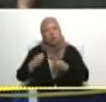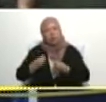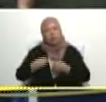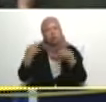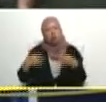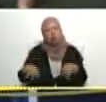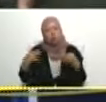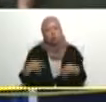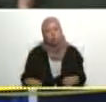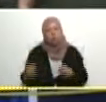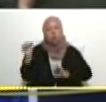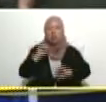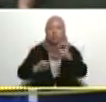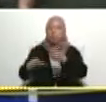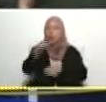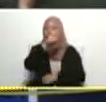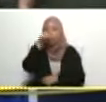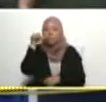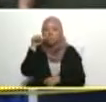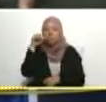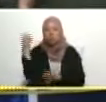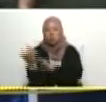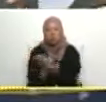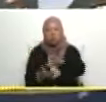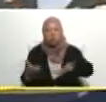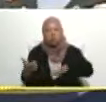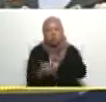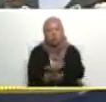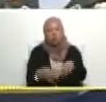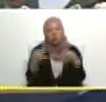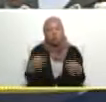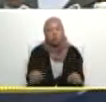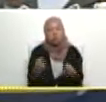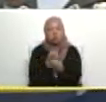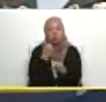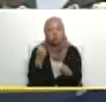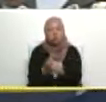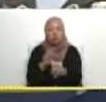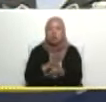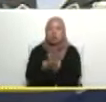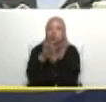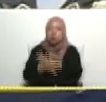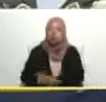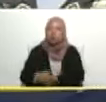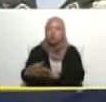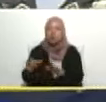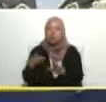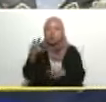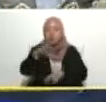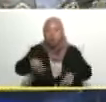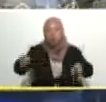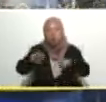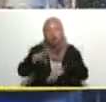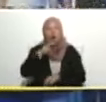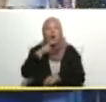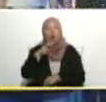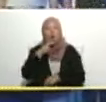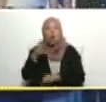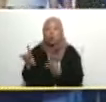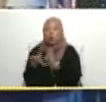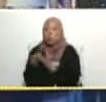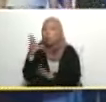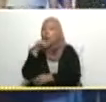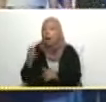frontal al narcotráfico y al crimen transnacional, la erradicación de la minería ilegal y la ejecución